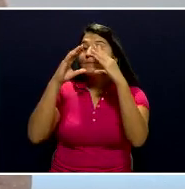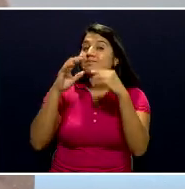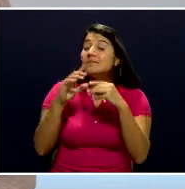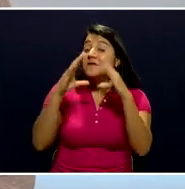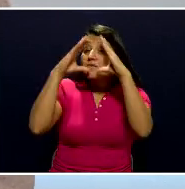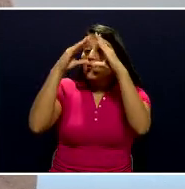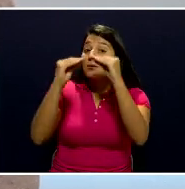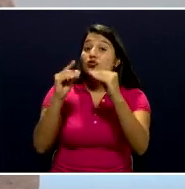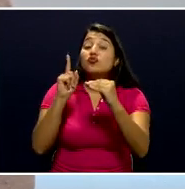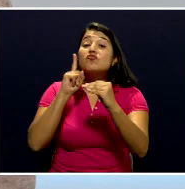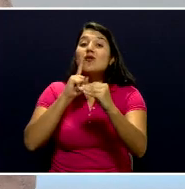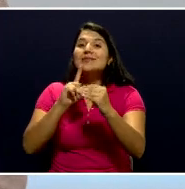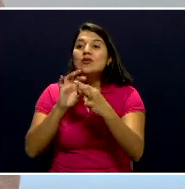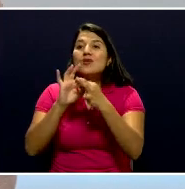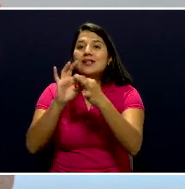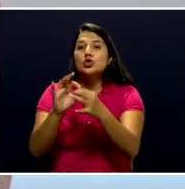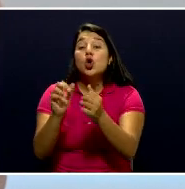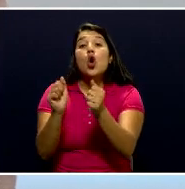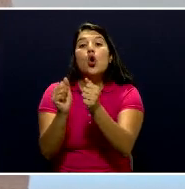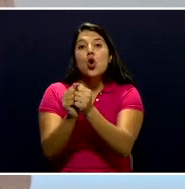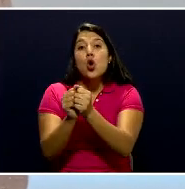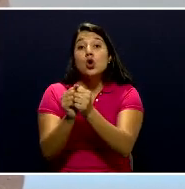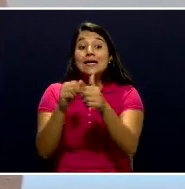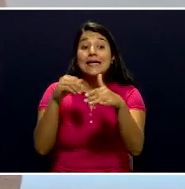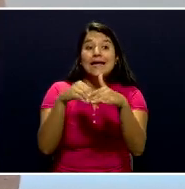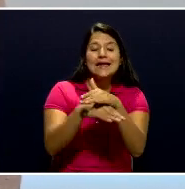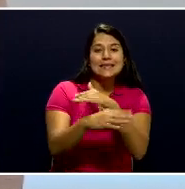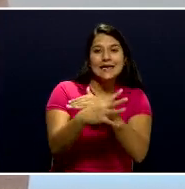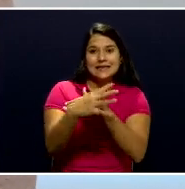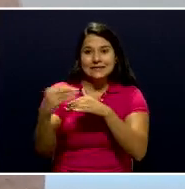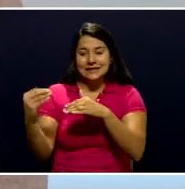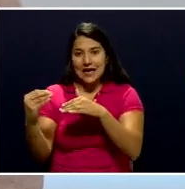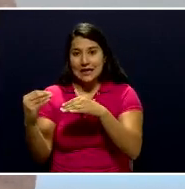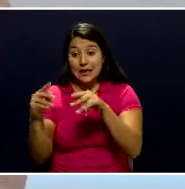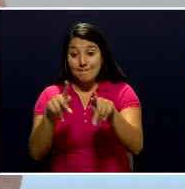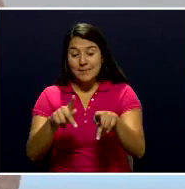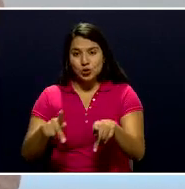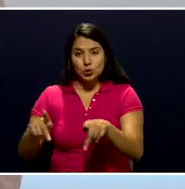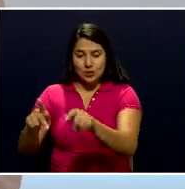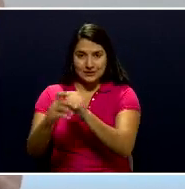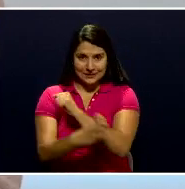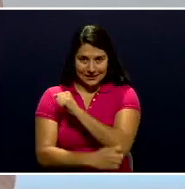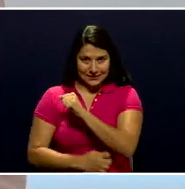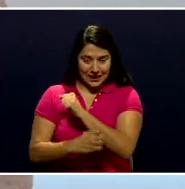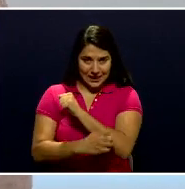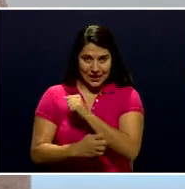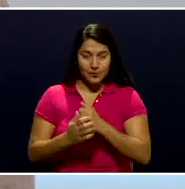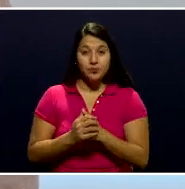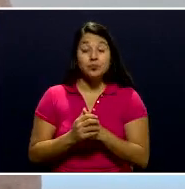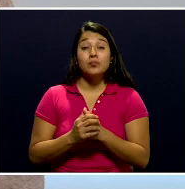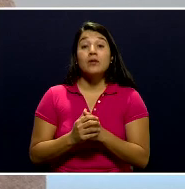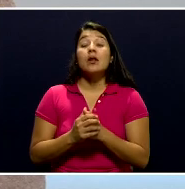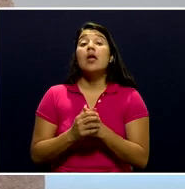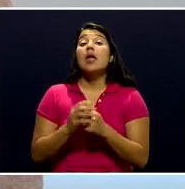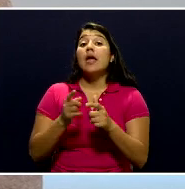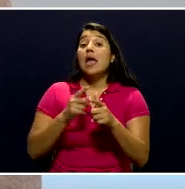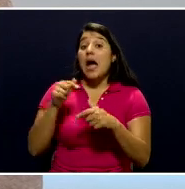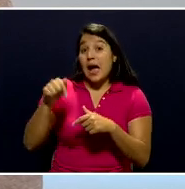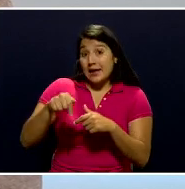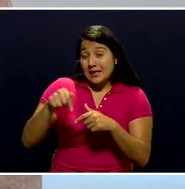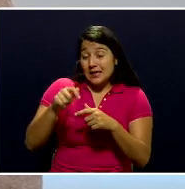relacionada con tránsitos migratorios, que un poco fue también lo que hablamos la semana pasada, pero en este caso en particular vamos a